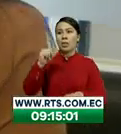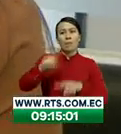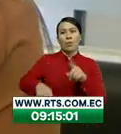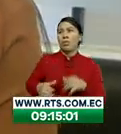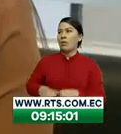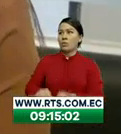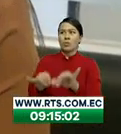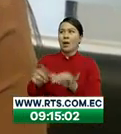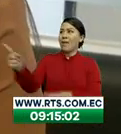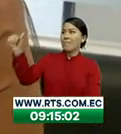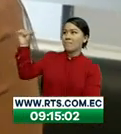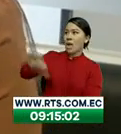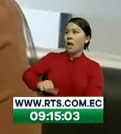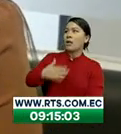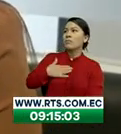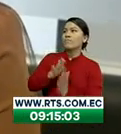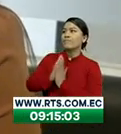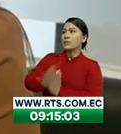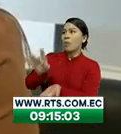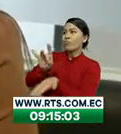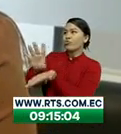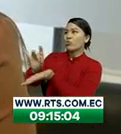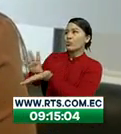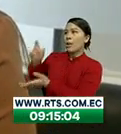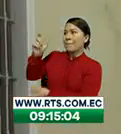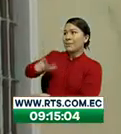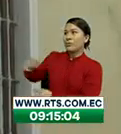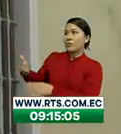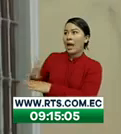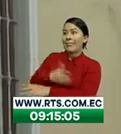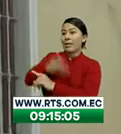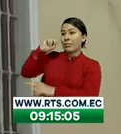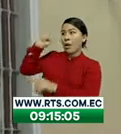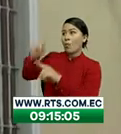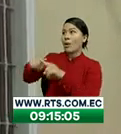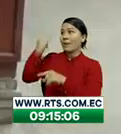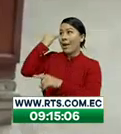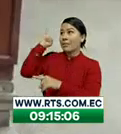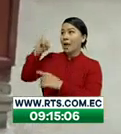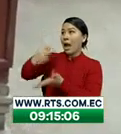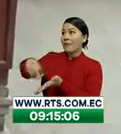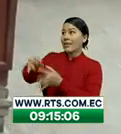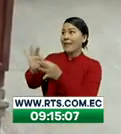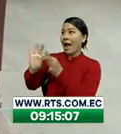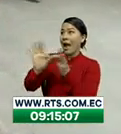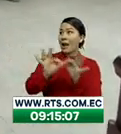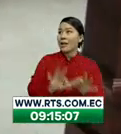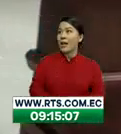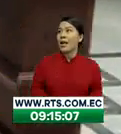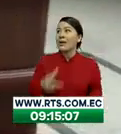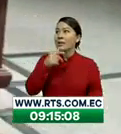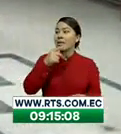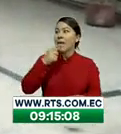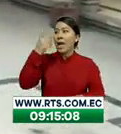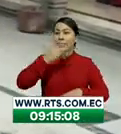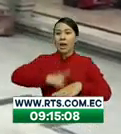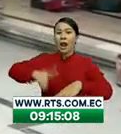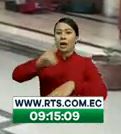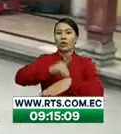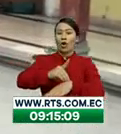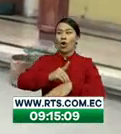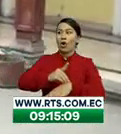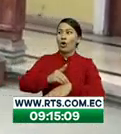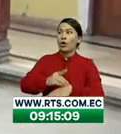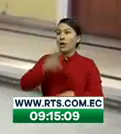pasando. Ellos pedían la separación inmediata de los organizadores del evento y principalmente del director.